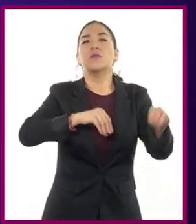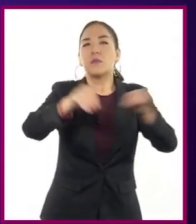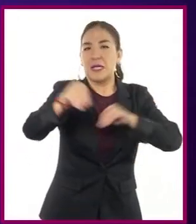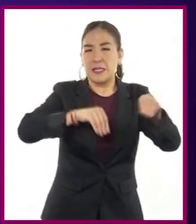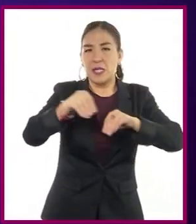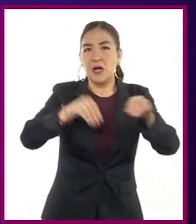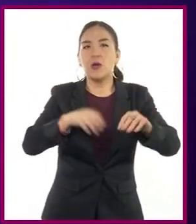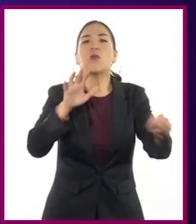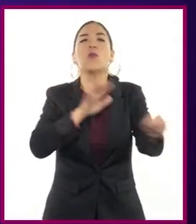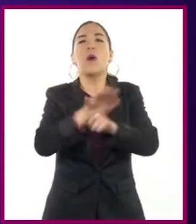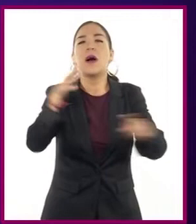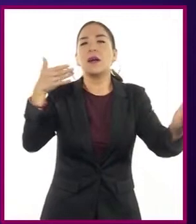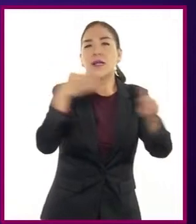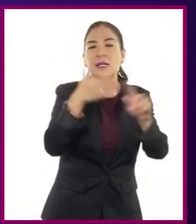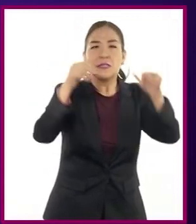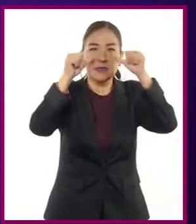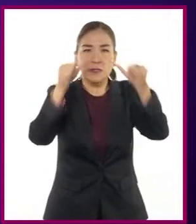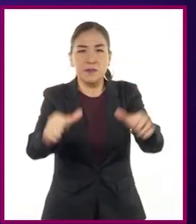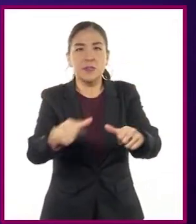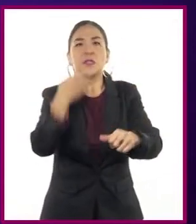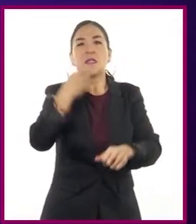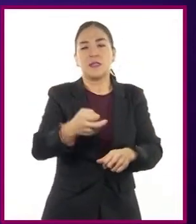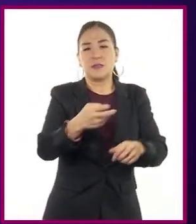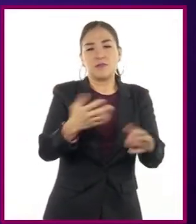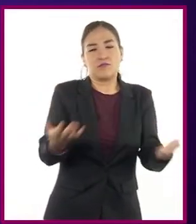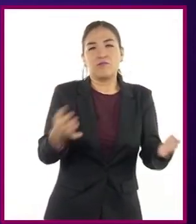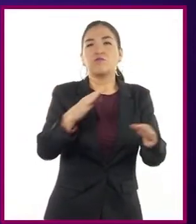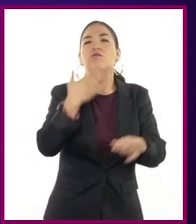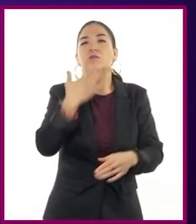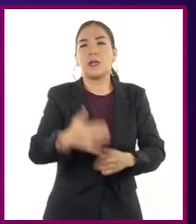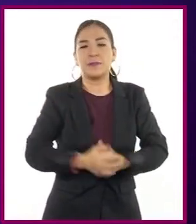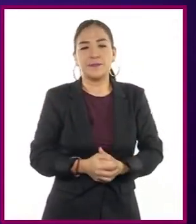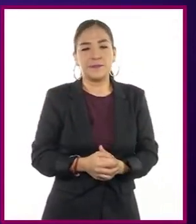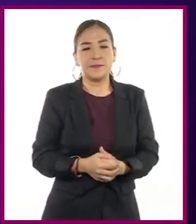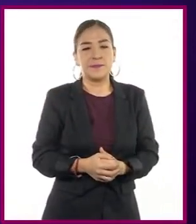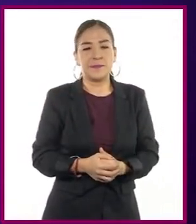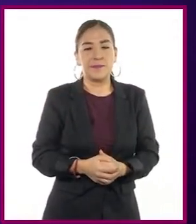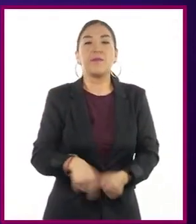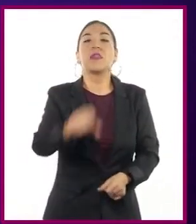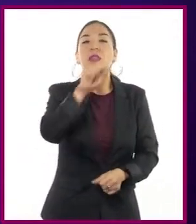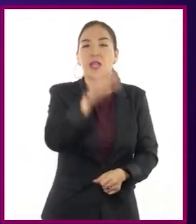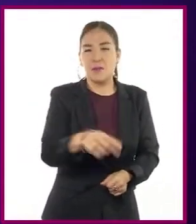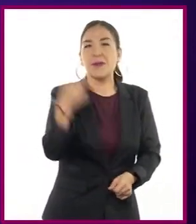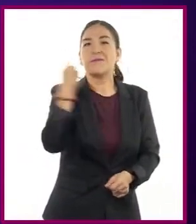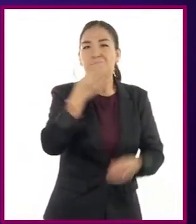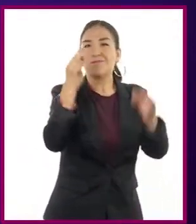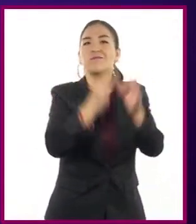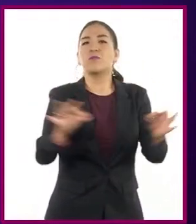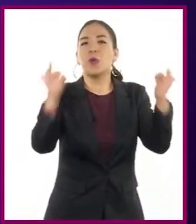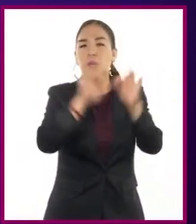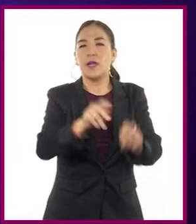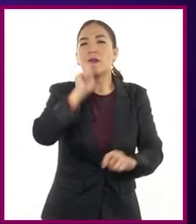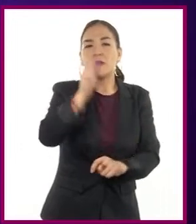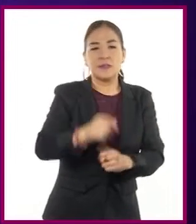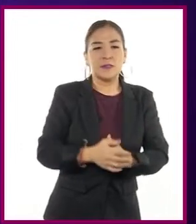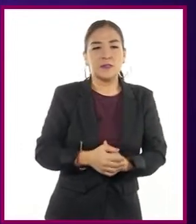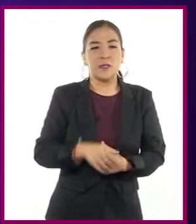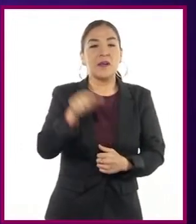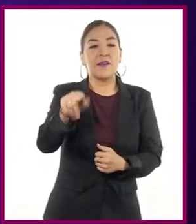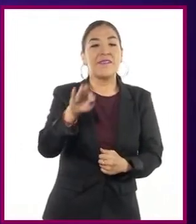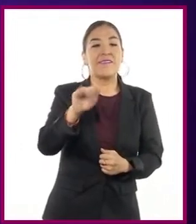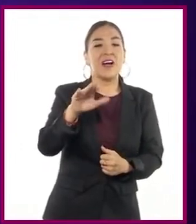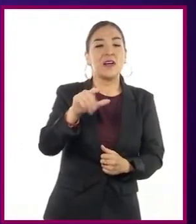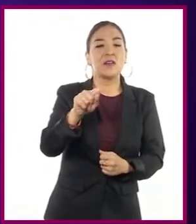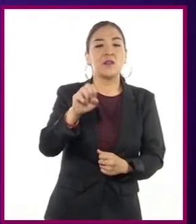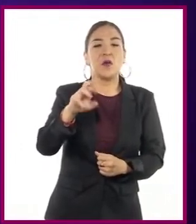objetos técnicos o servicios que las satisfagan. También es importante decir que el factor moral influye